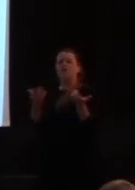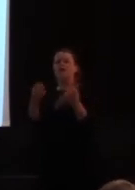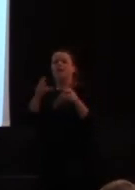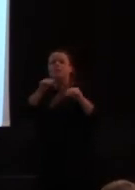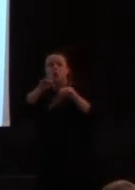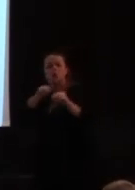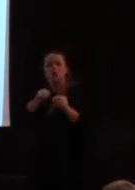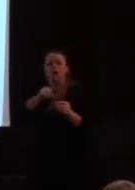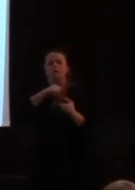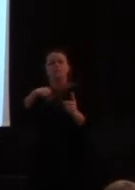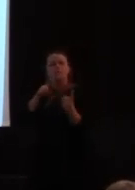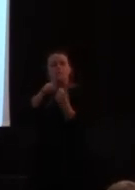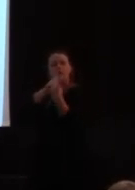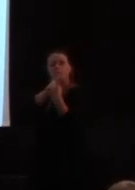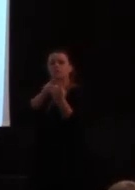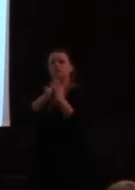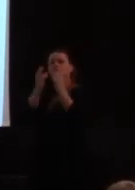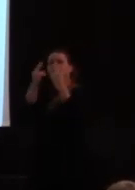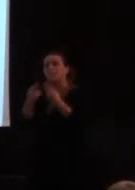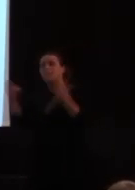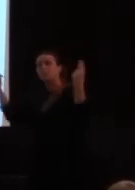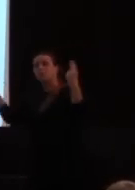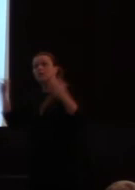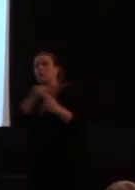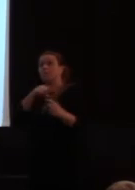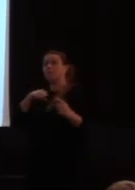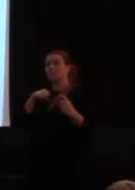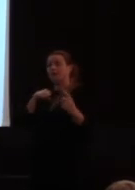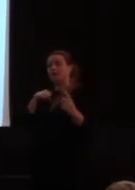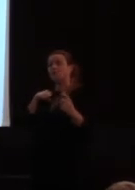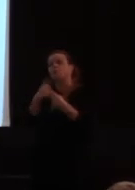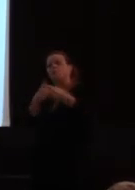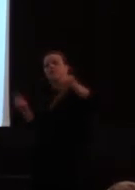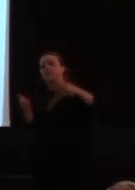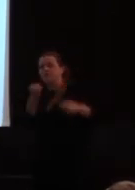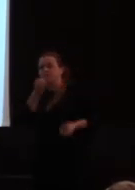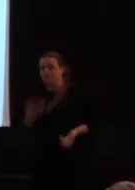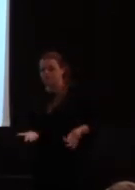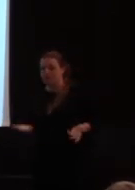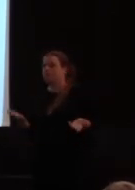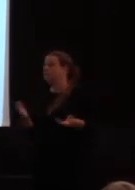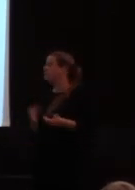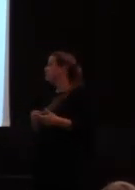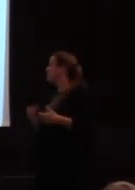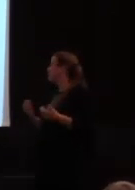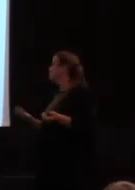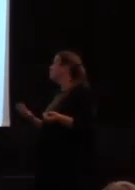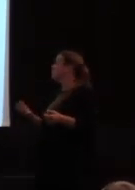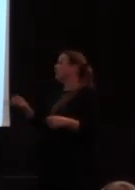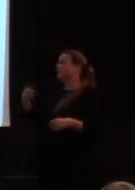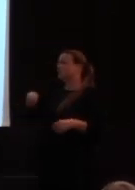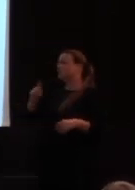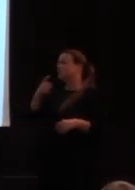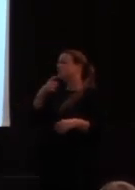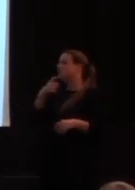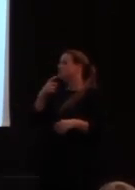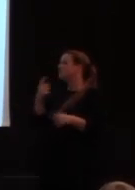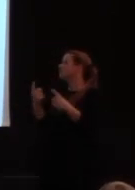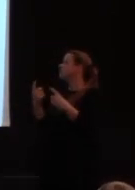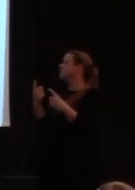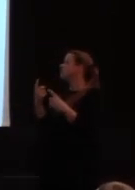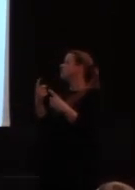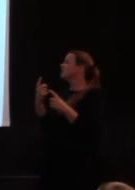el espacio público que el espacio privado, ¿no? Dice, bueno, pero cuando yo hago y los atienden, aunque sea social. No,